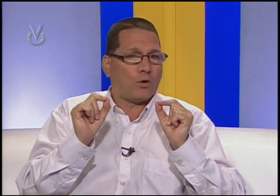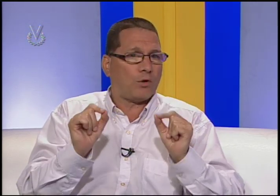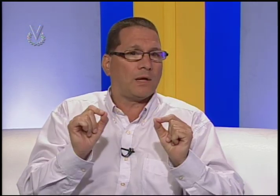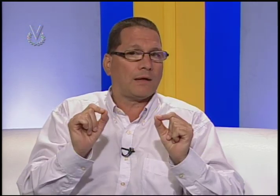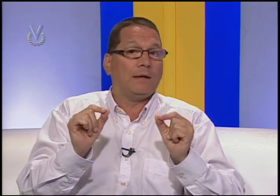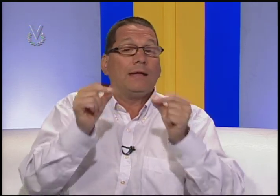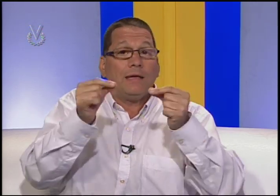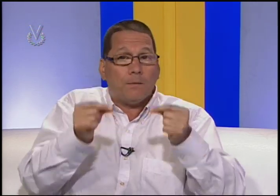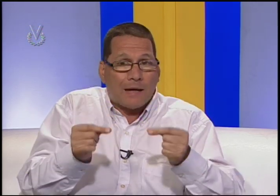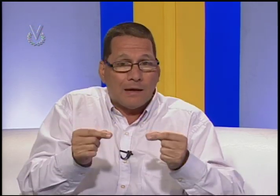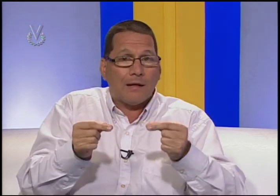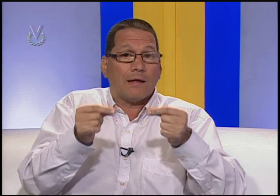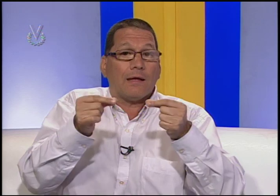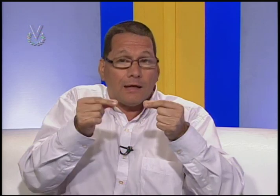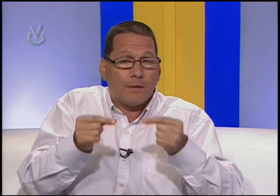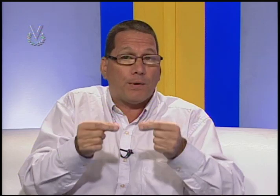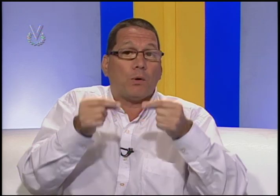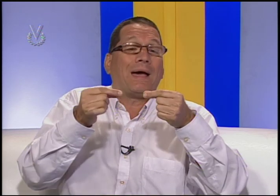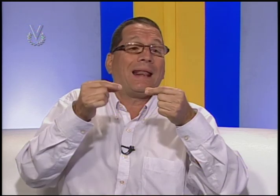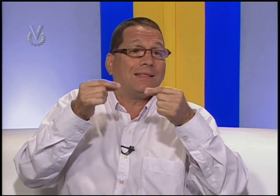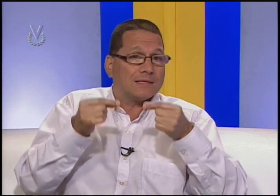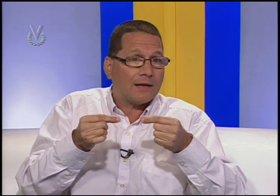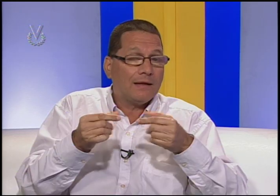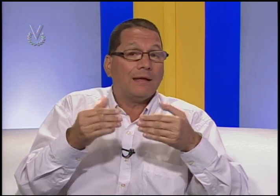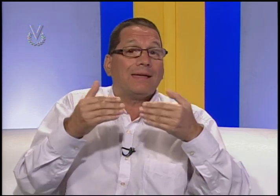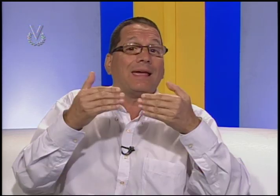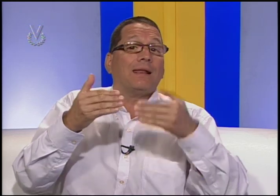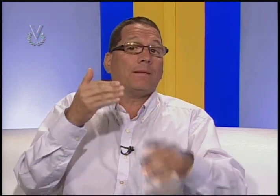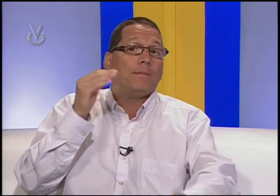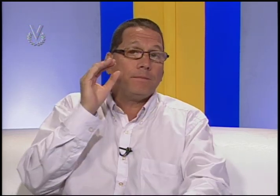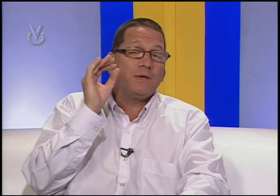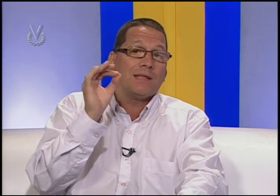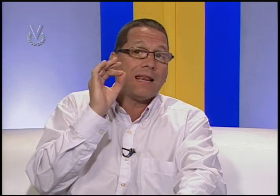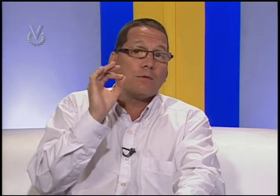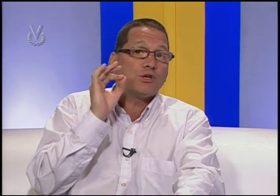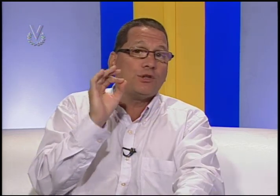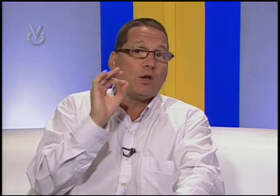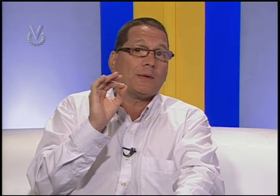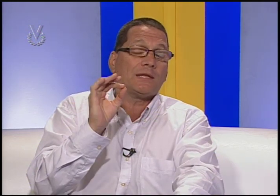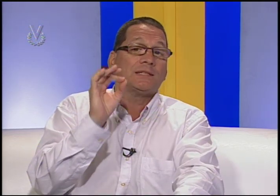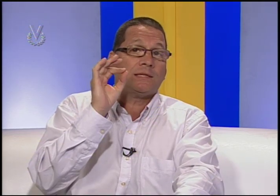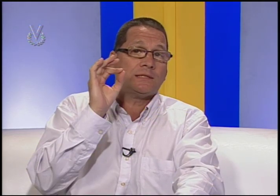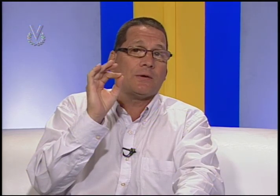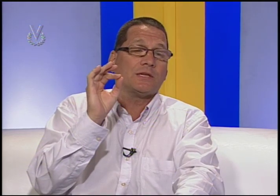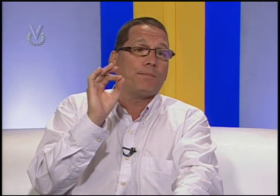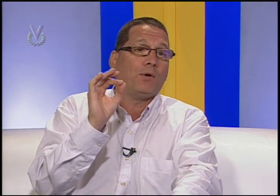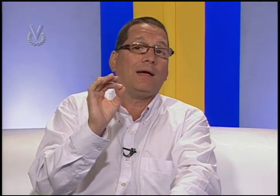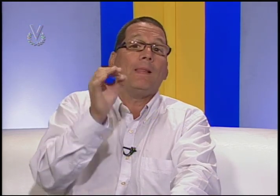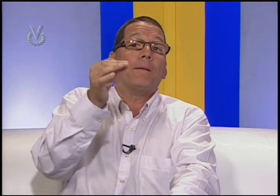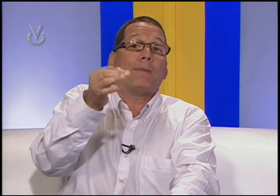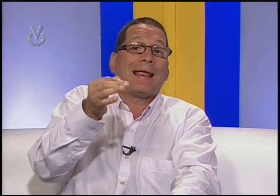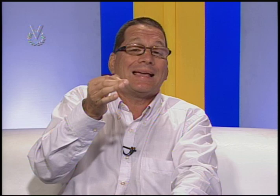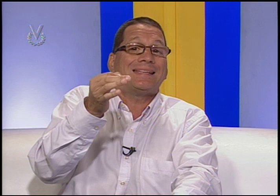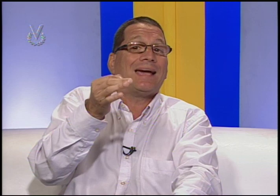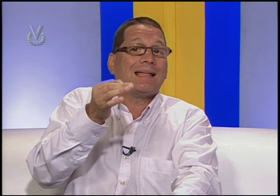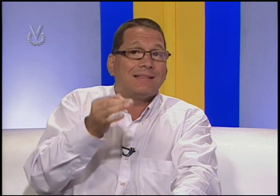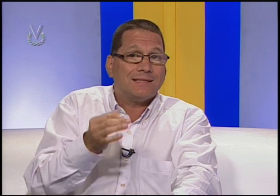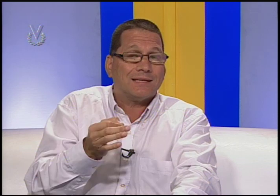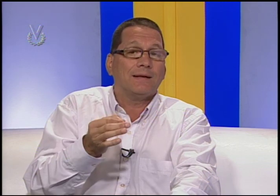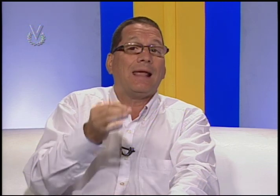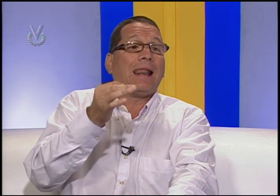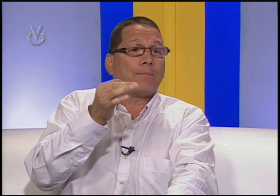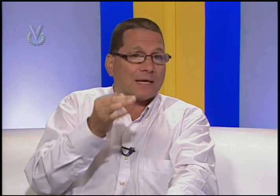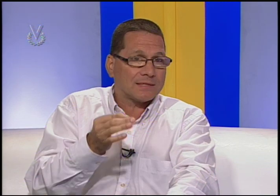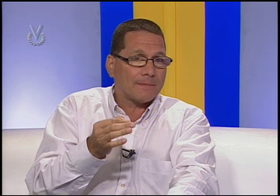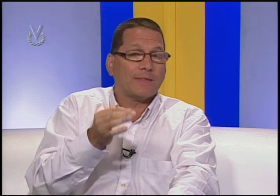guerra económica. Y van, este pueblo va a garantizar que la visión del comandante Chávez se imponga para que se